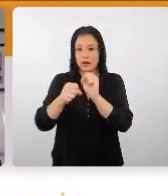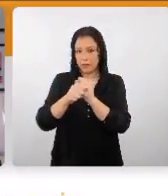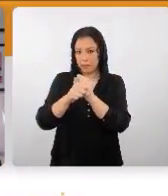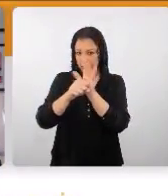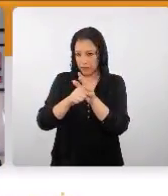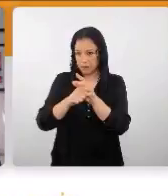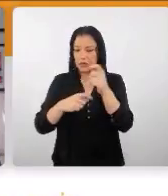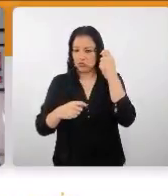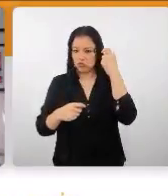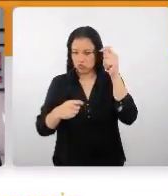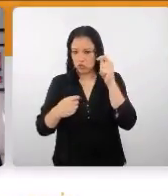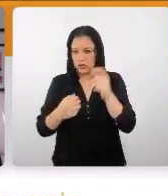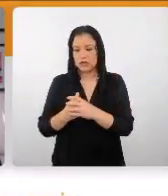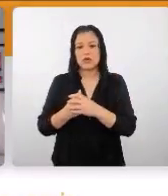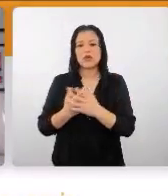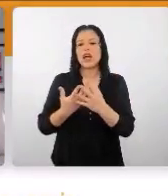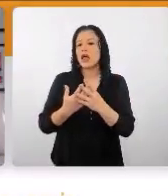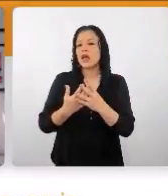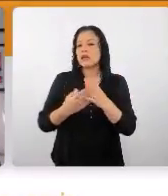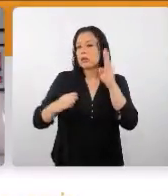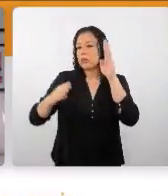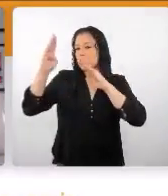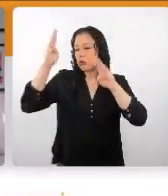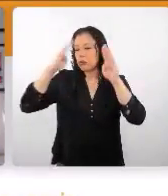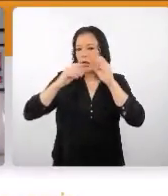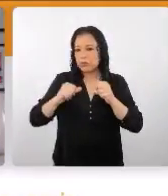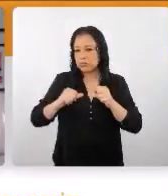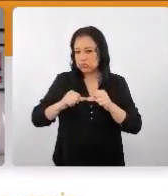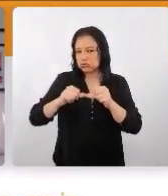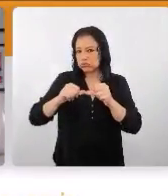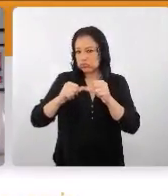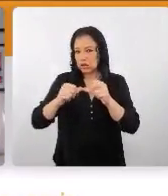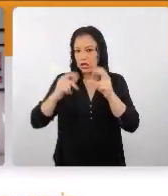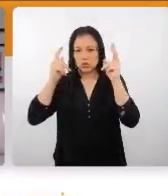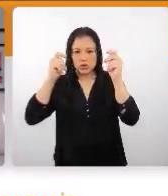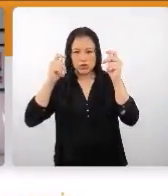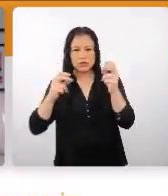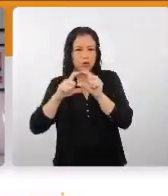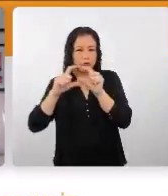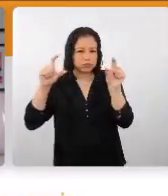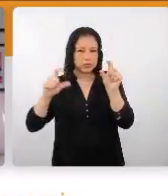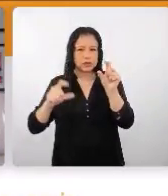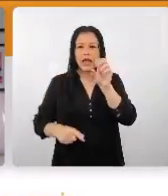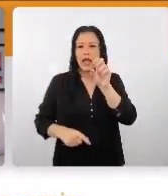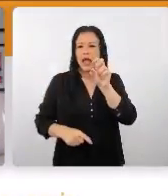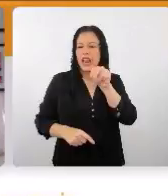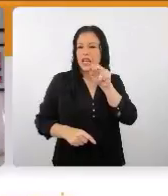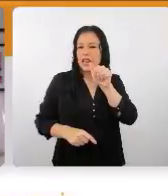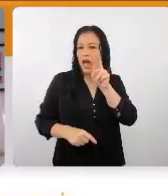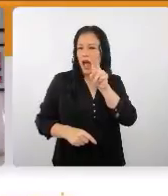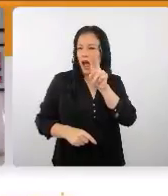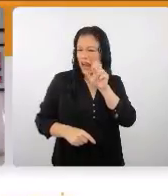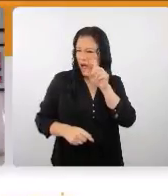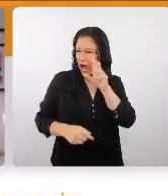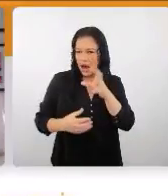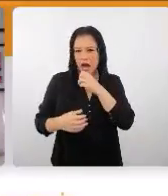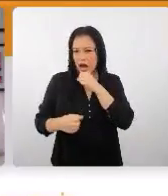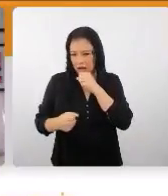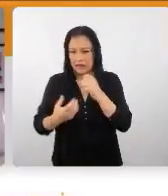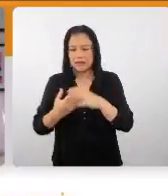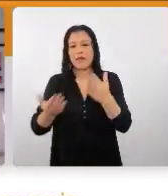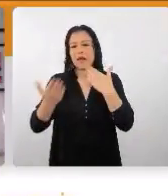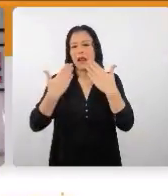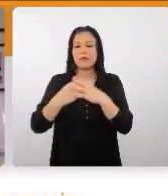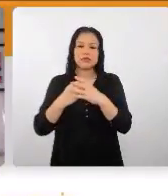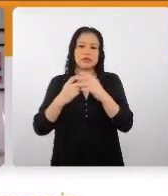muy preocupado por la sostenibilidad, que se le llama actualmente ahora turismo naranja, ¿sí? O slow tourism también, si utilizamos el